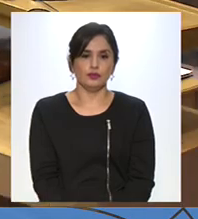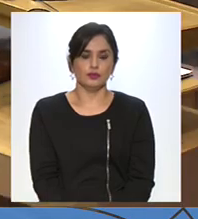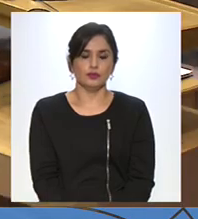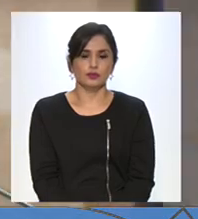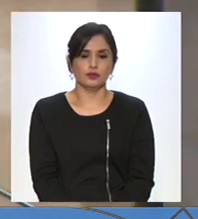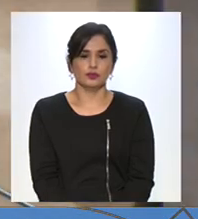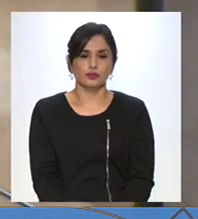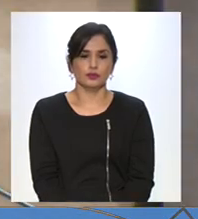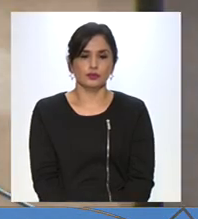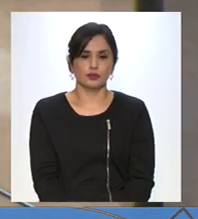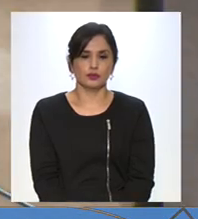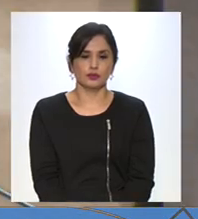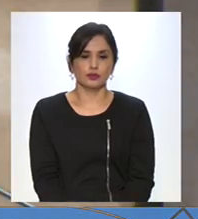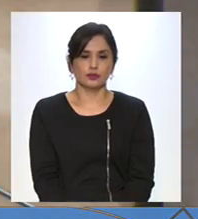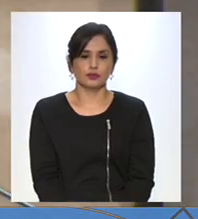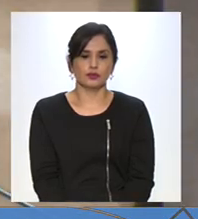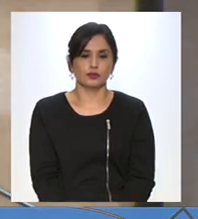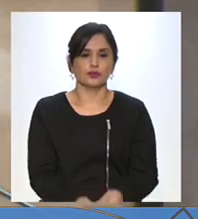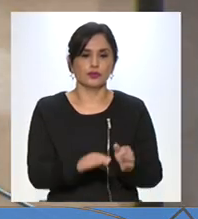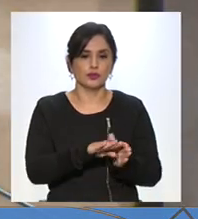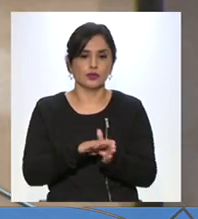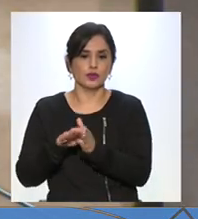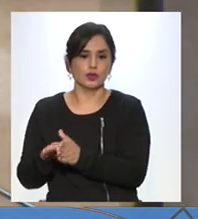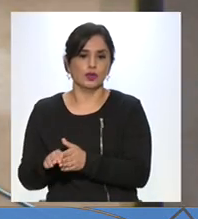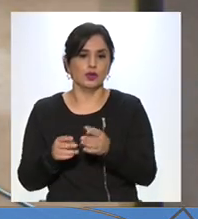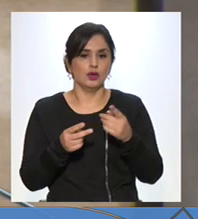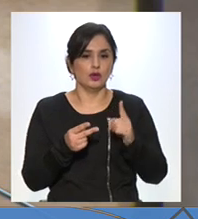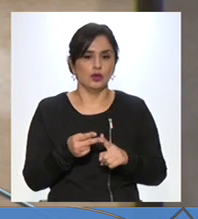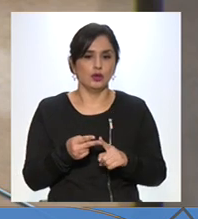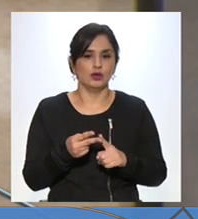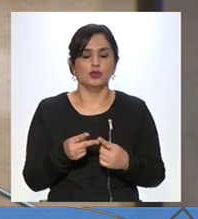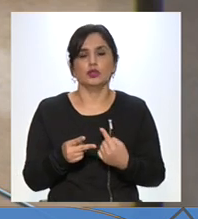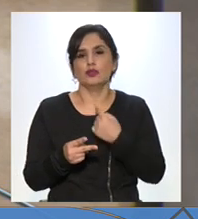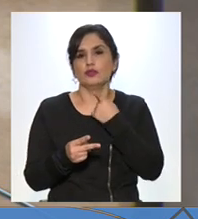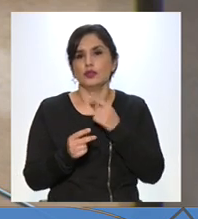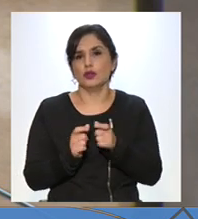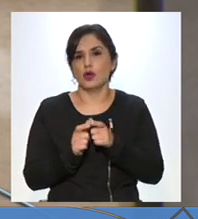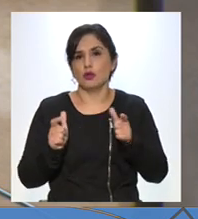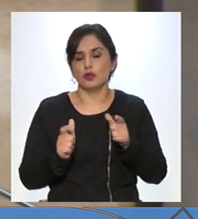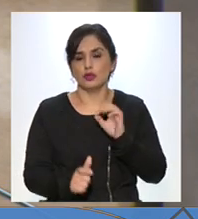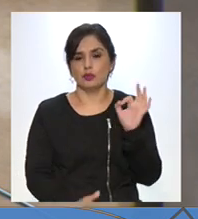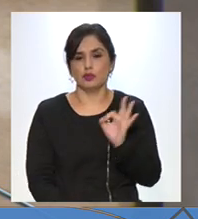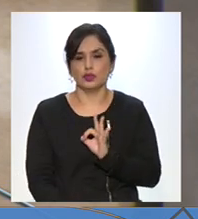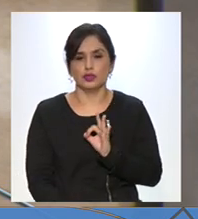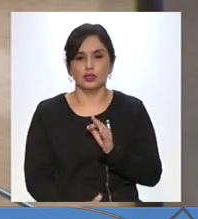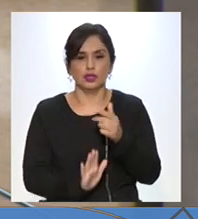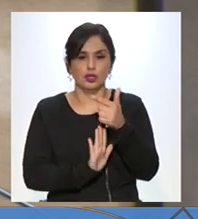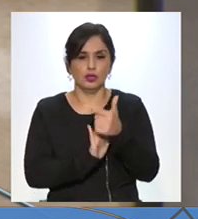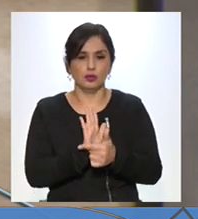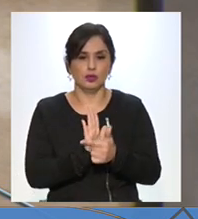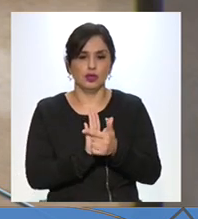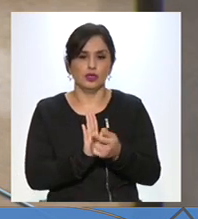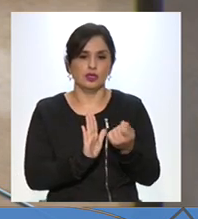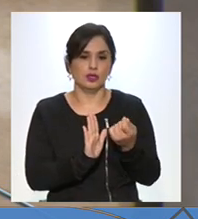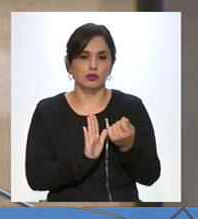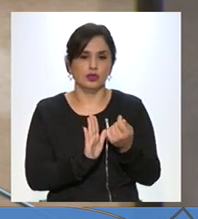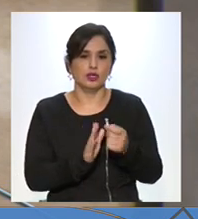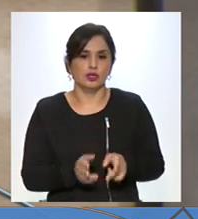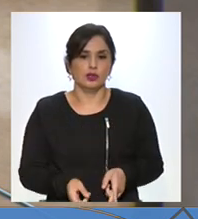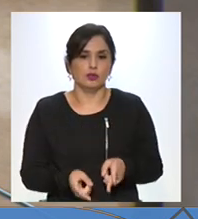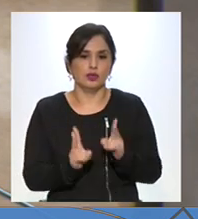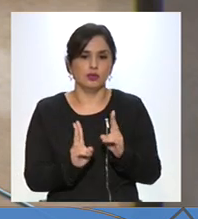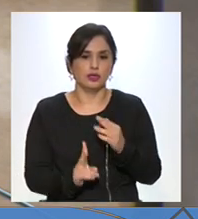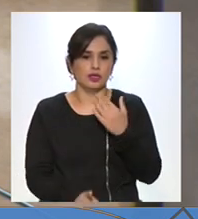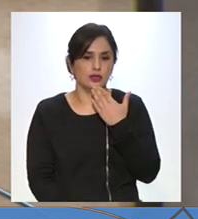Ok. Por otra parte, ¿cuál es el otro efecto que tiene el aumento de tasa de política monetaria? Va a permitir